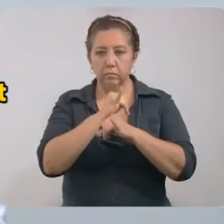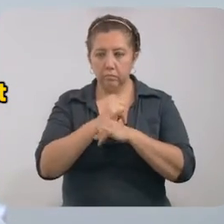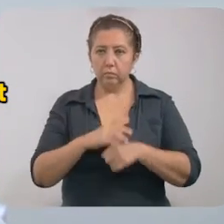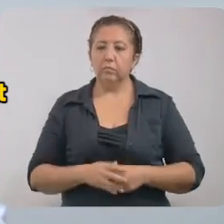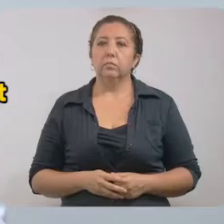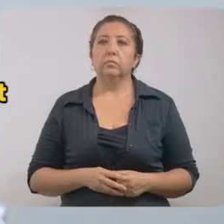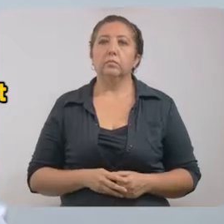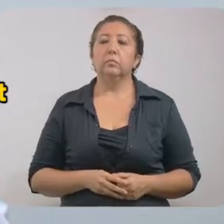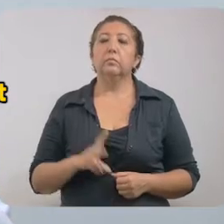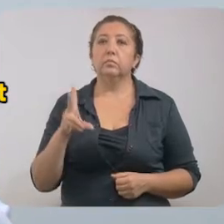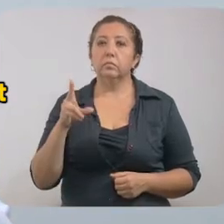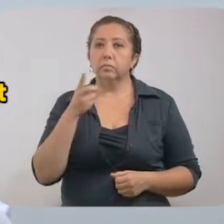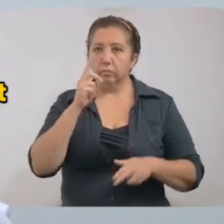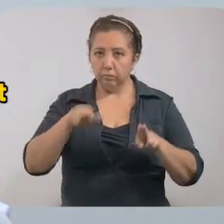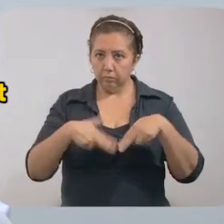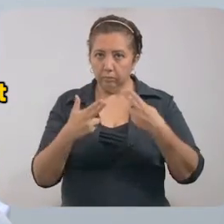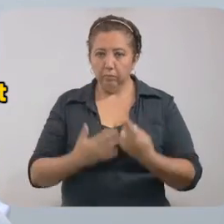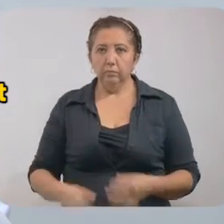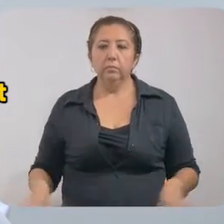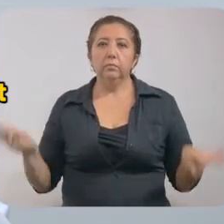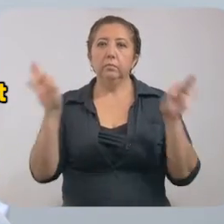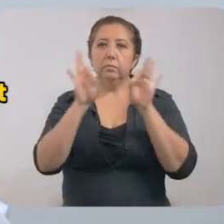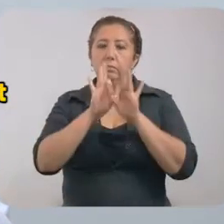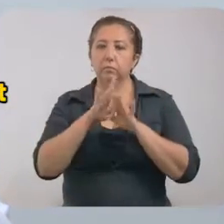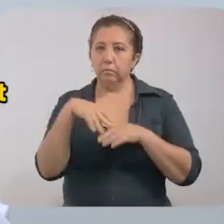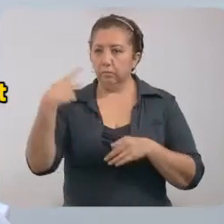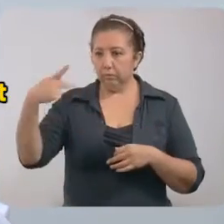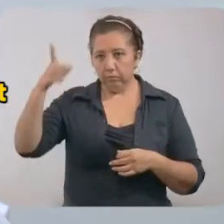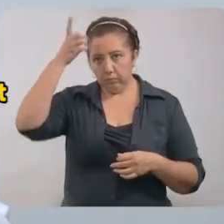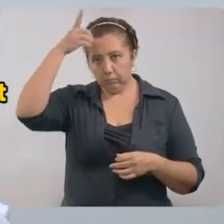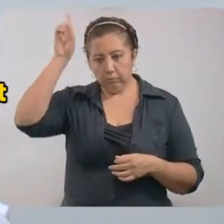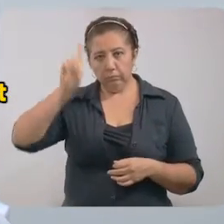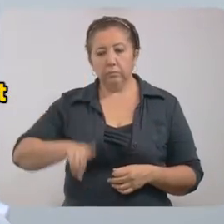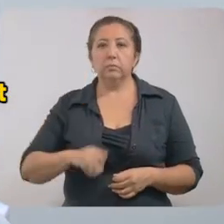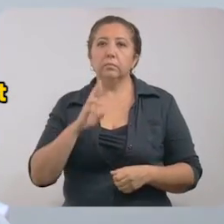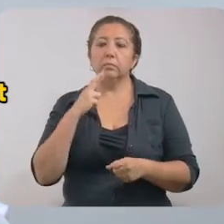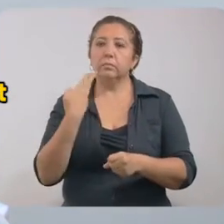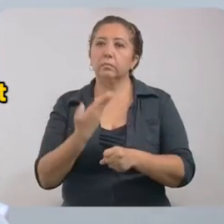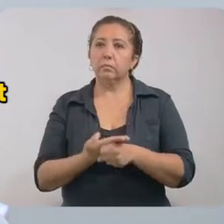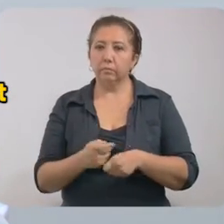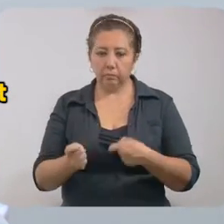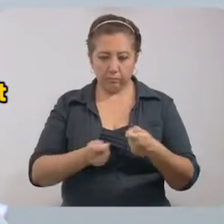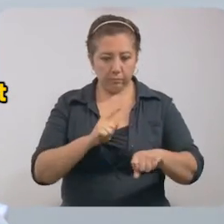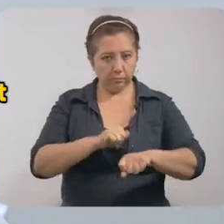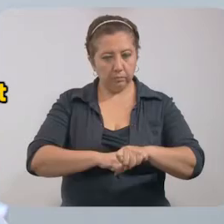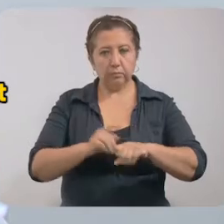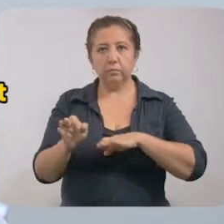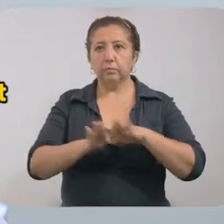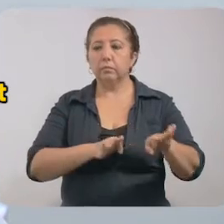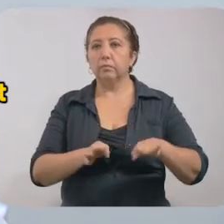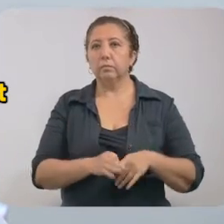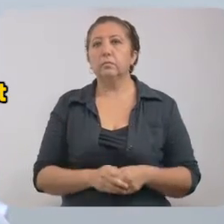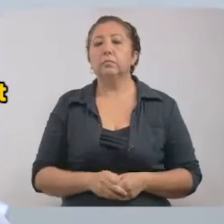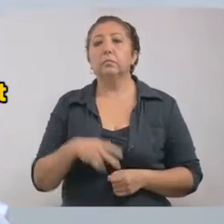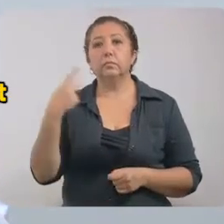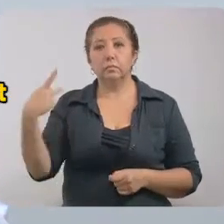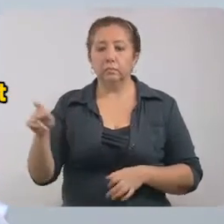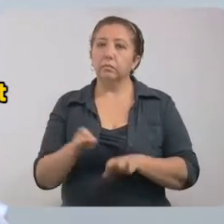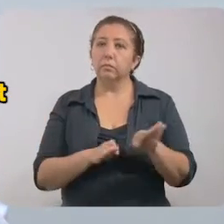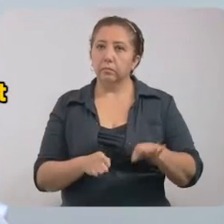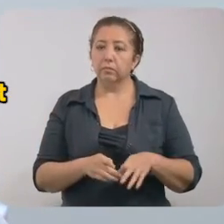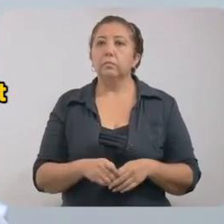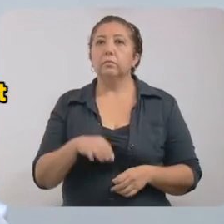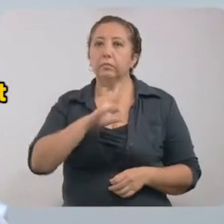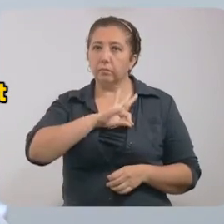mediante plataformas. En el caso de los negocios esenciales, serán sus propios administradores los responsables de ajustar los horarios laborales para que